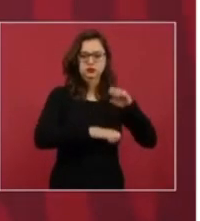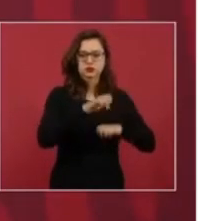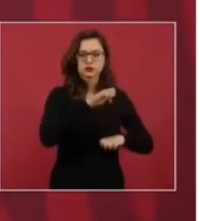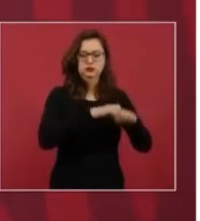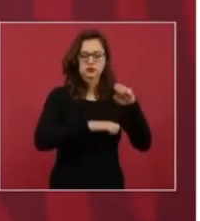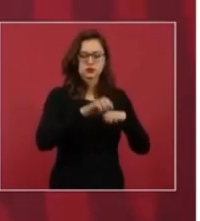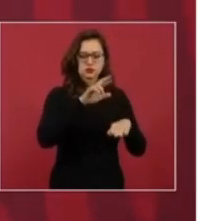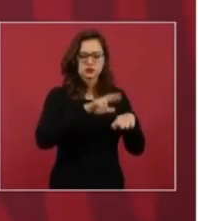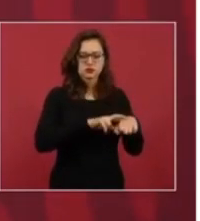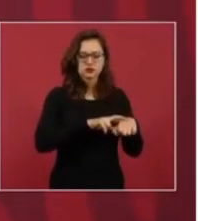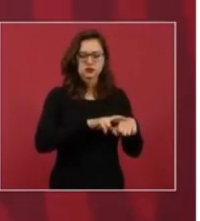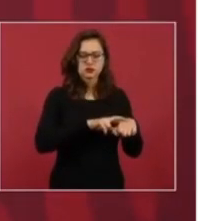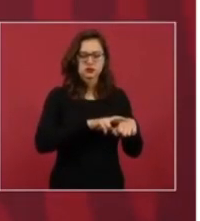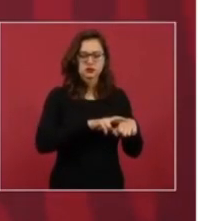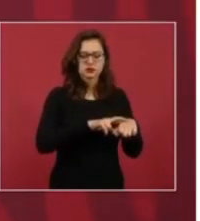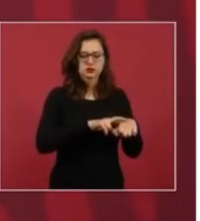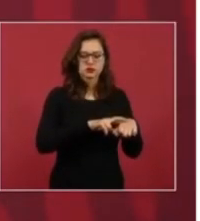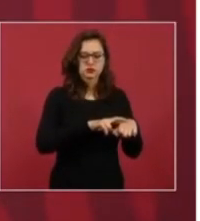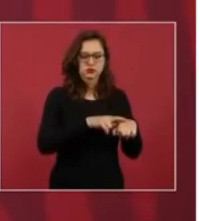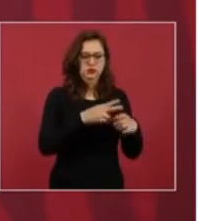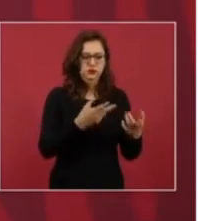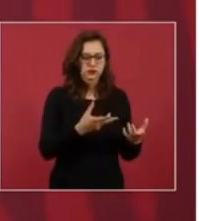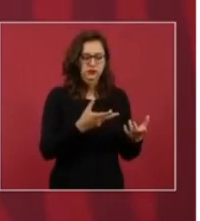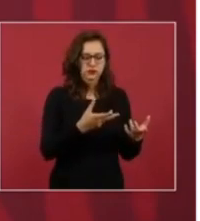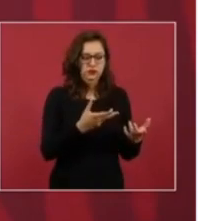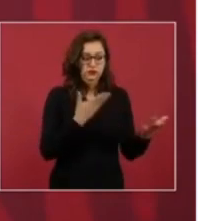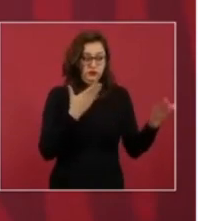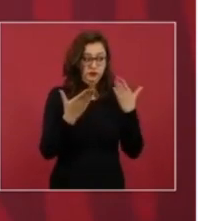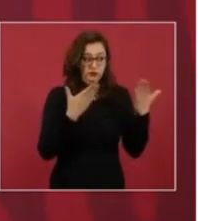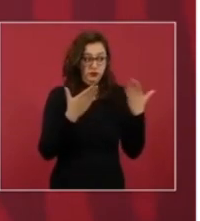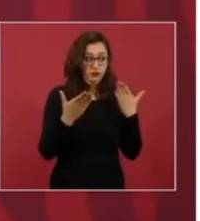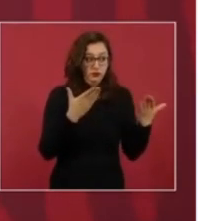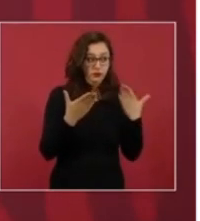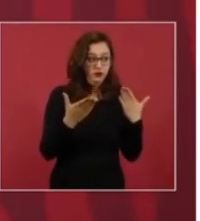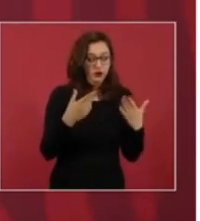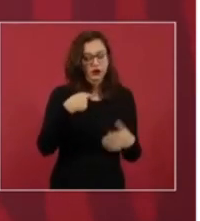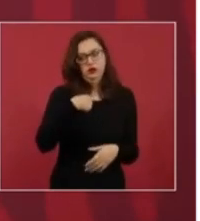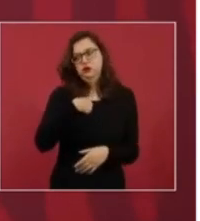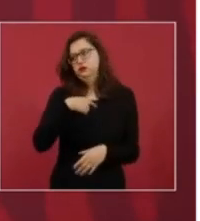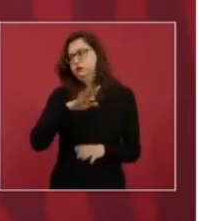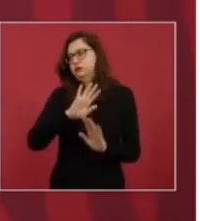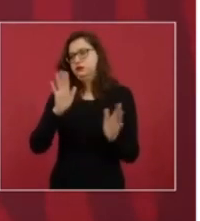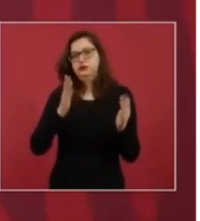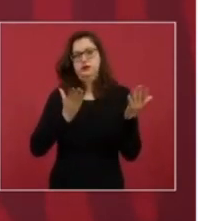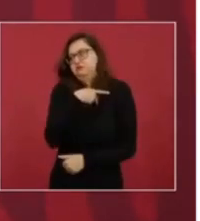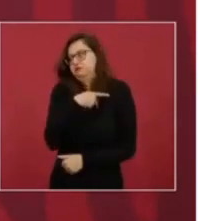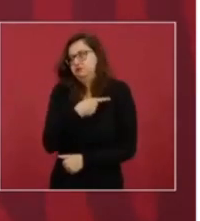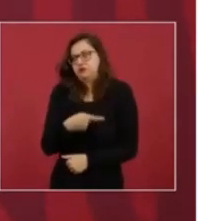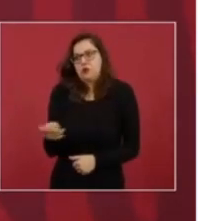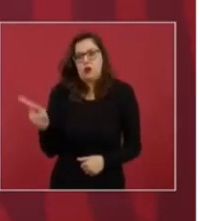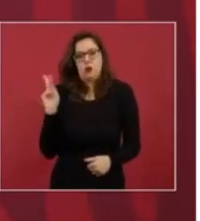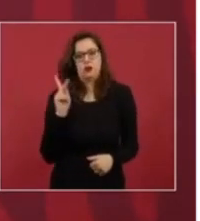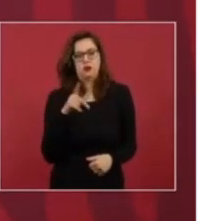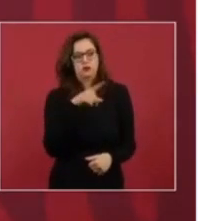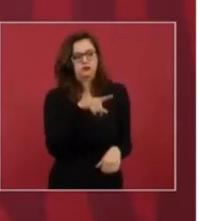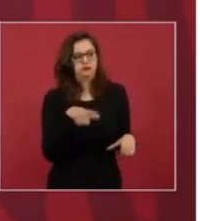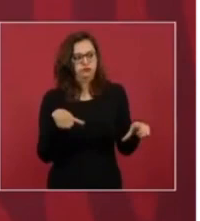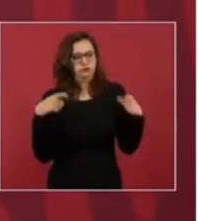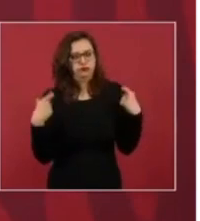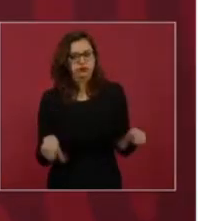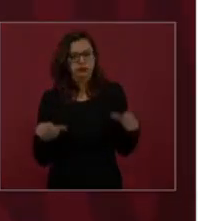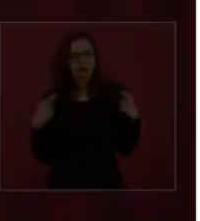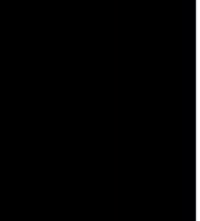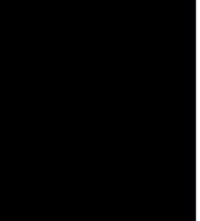de los de pobreza extrema en comparación con los mayores